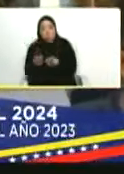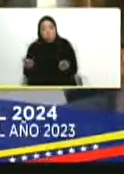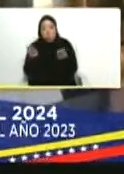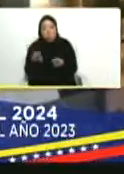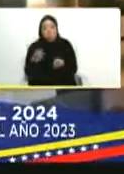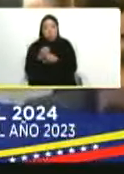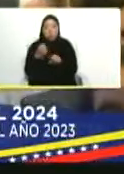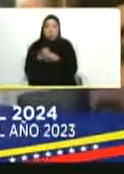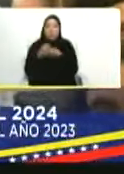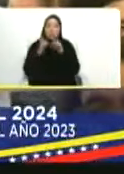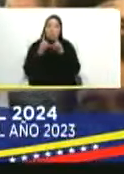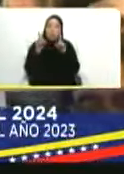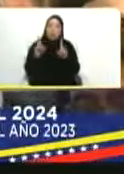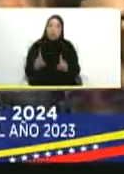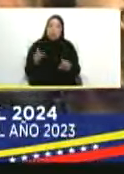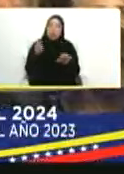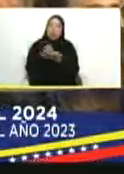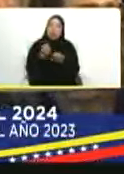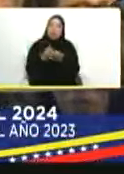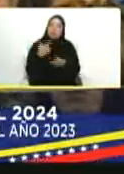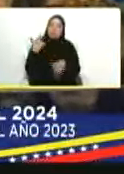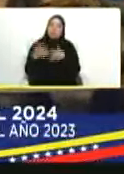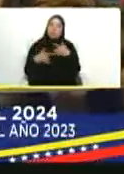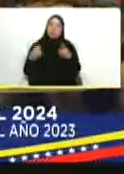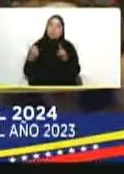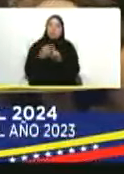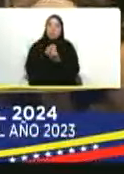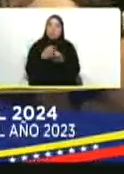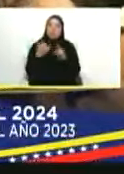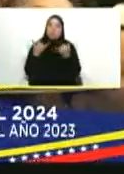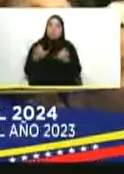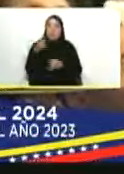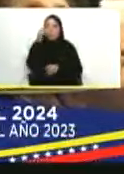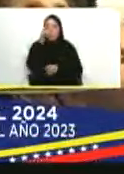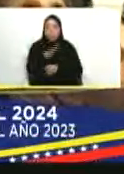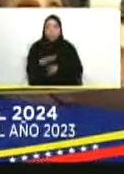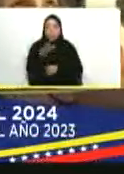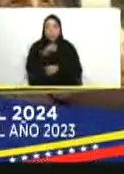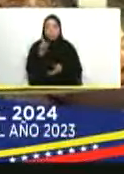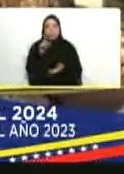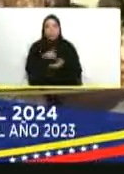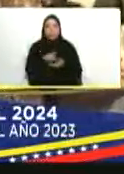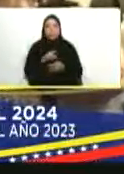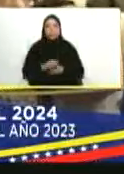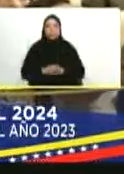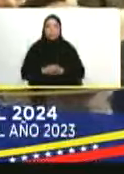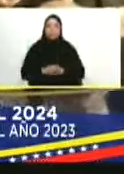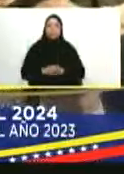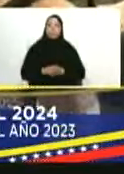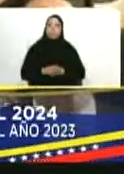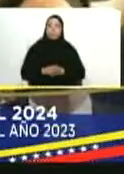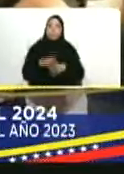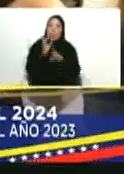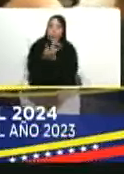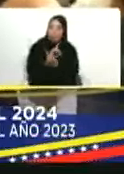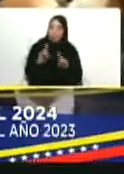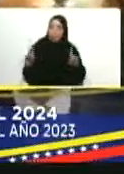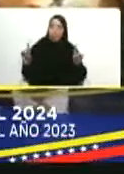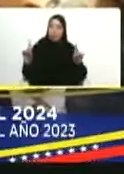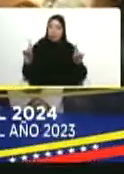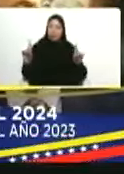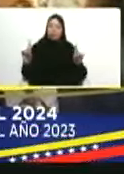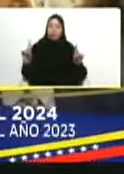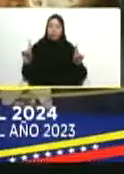TSJ ha venido combatiendo con visión de cuerpo institucional y democrático. La